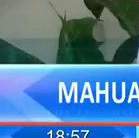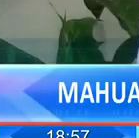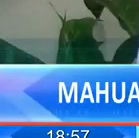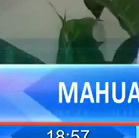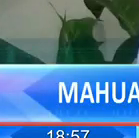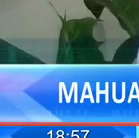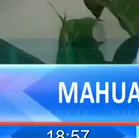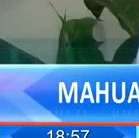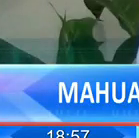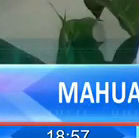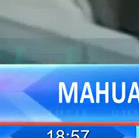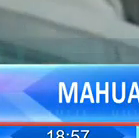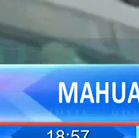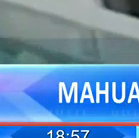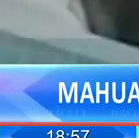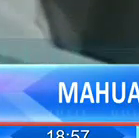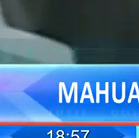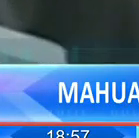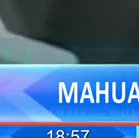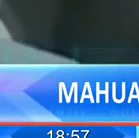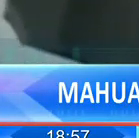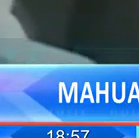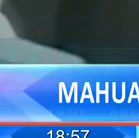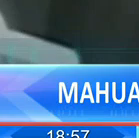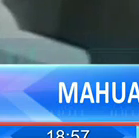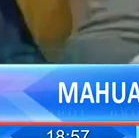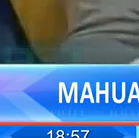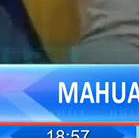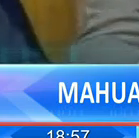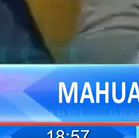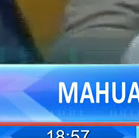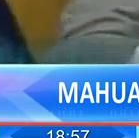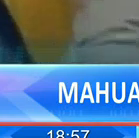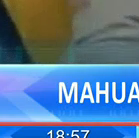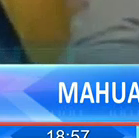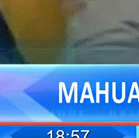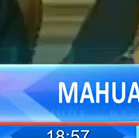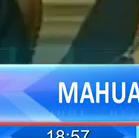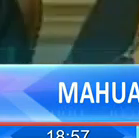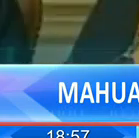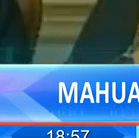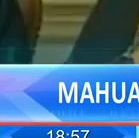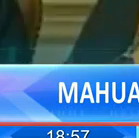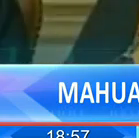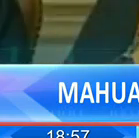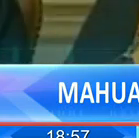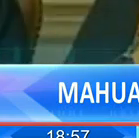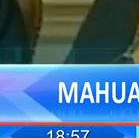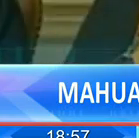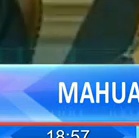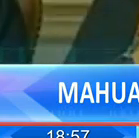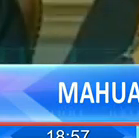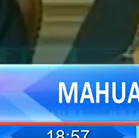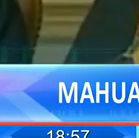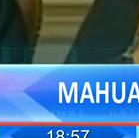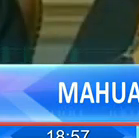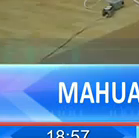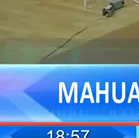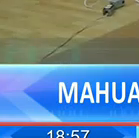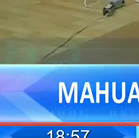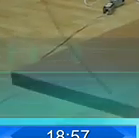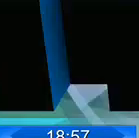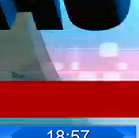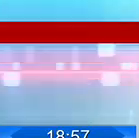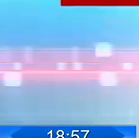Yamil Maguad rechaza la sentencia de 8 años de prisión en su contra y anuncia que apelará la decisión